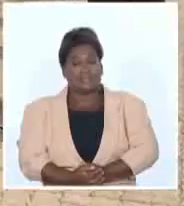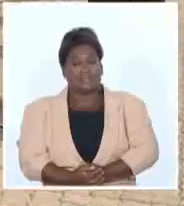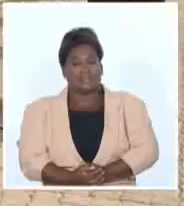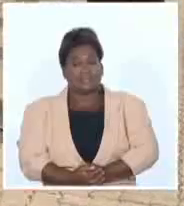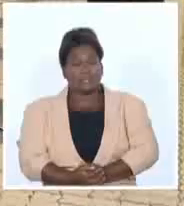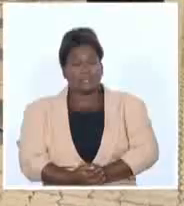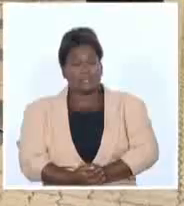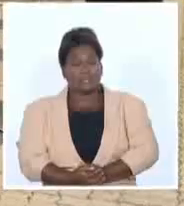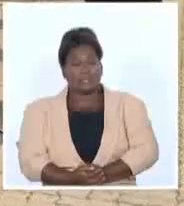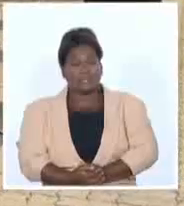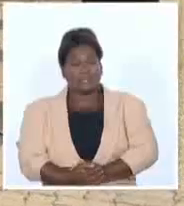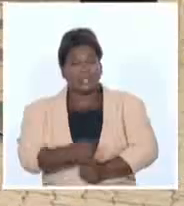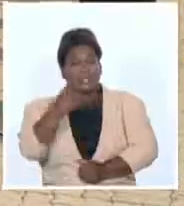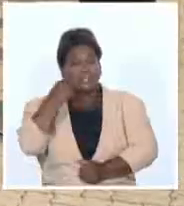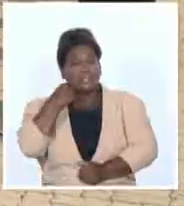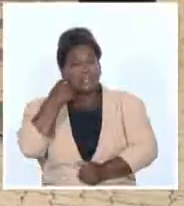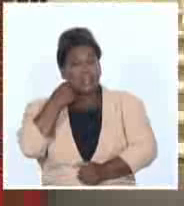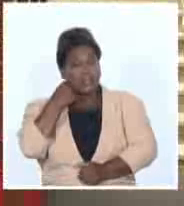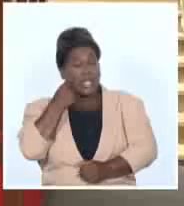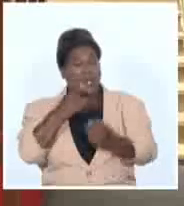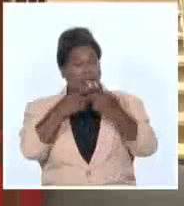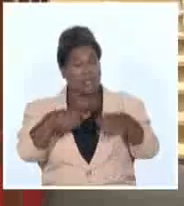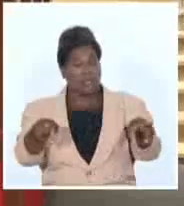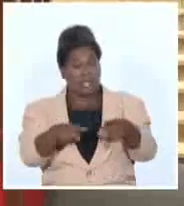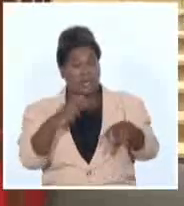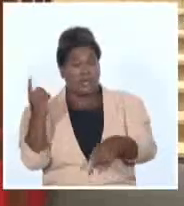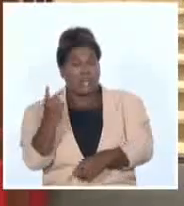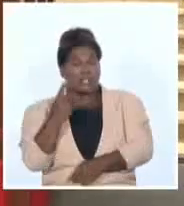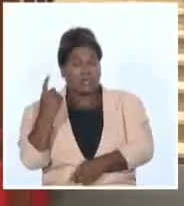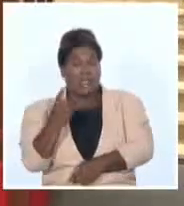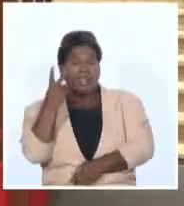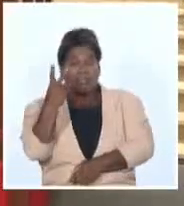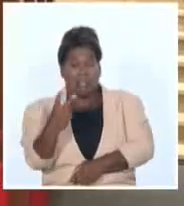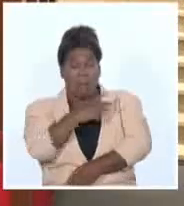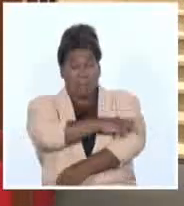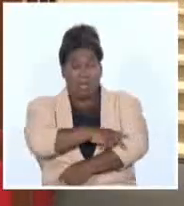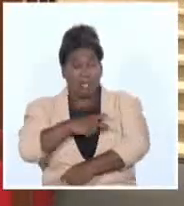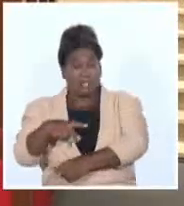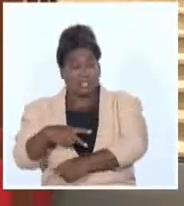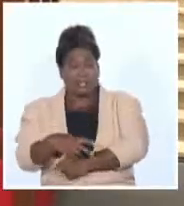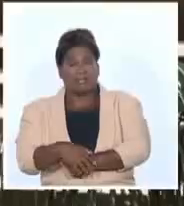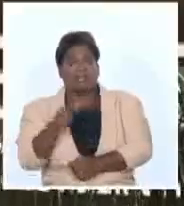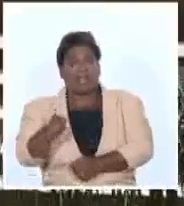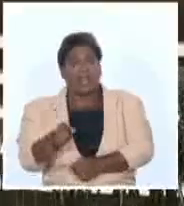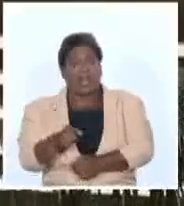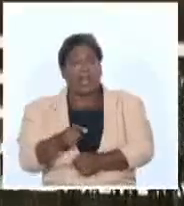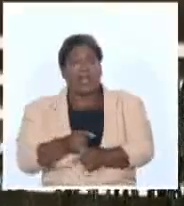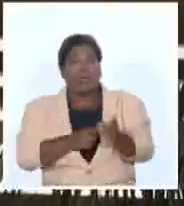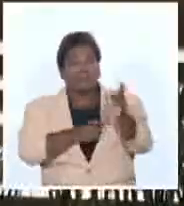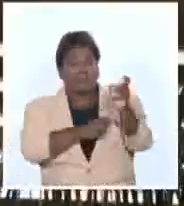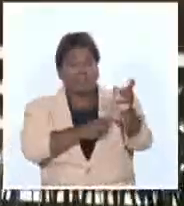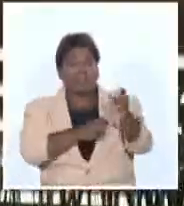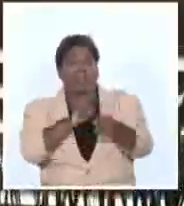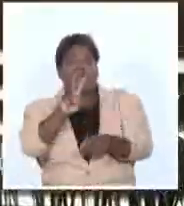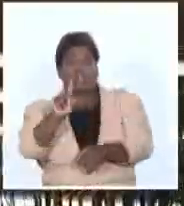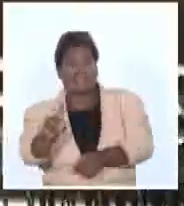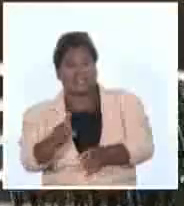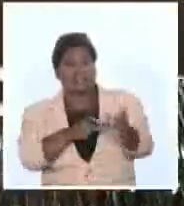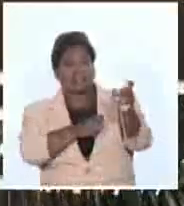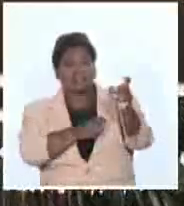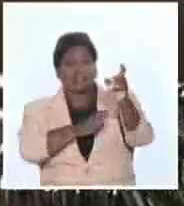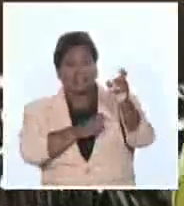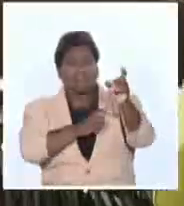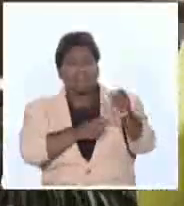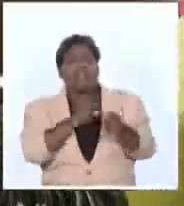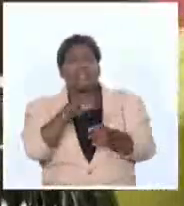Se escucharon aquí los himnos nacionales de ambas naciones, con el disparo simultáneo de 21 salvas de cañón y el izado de la